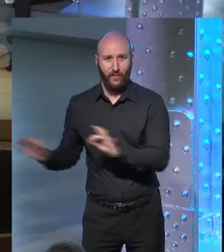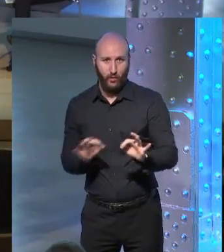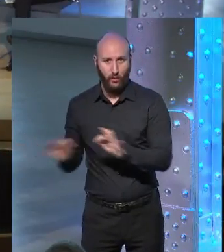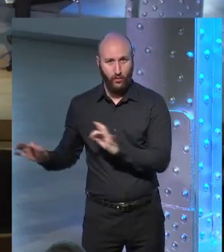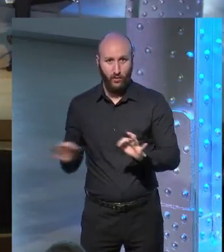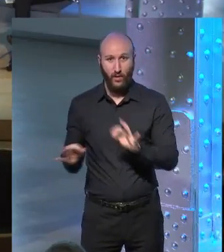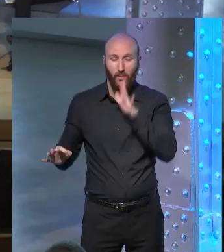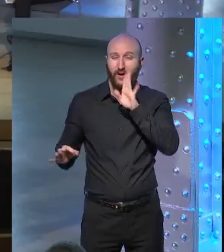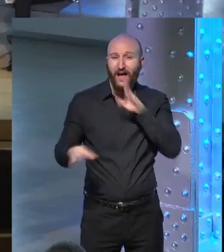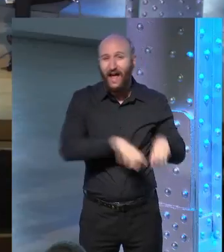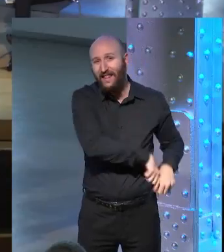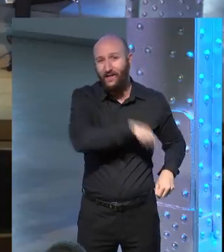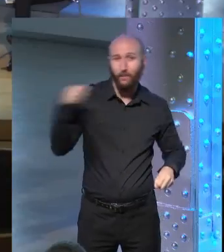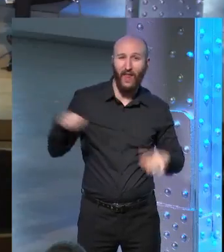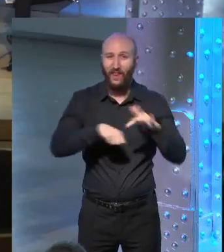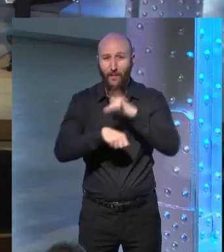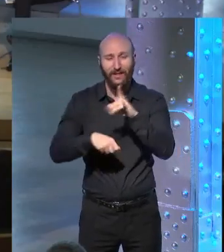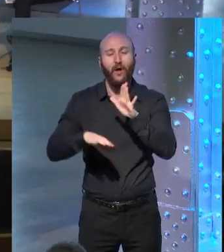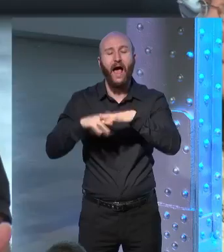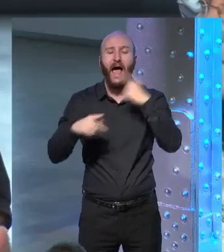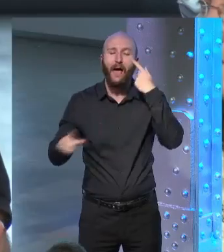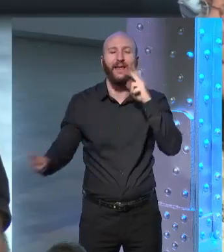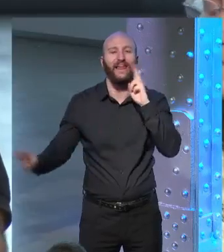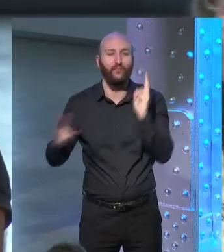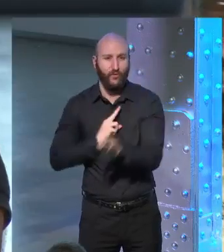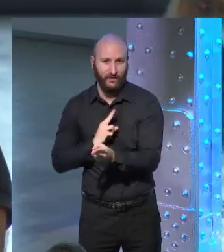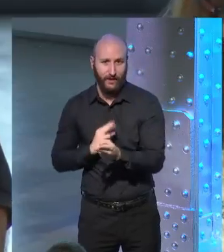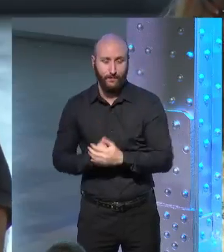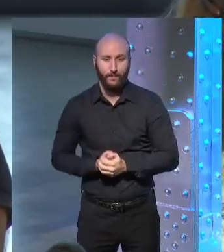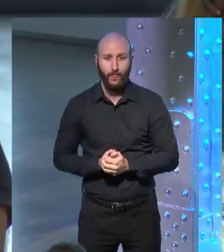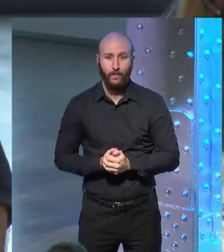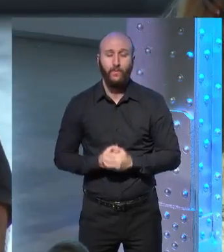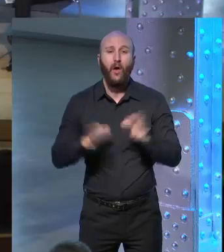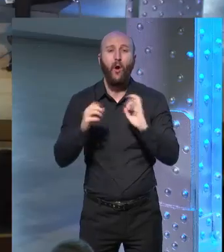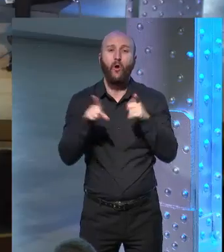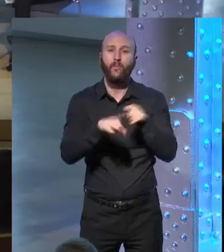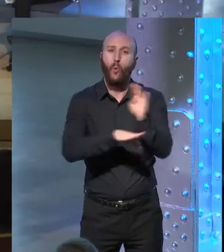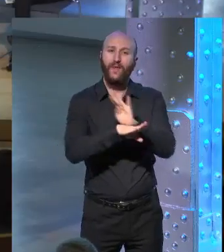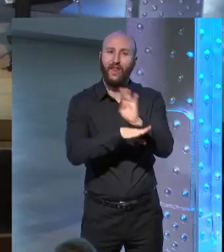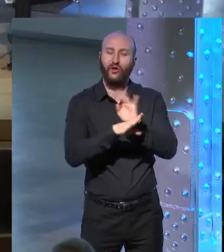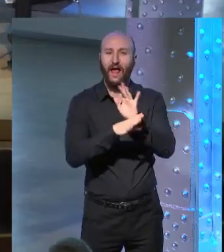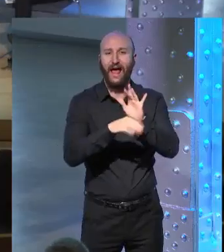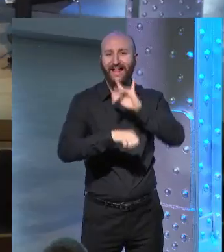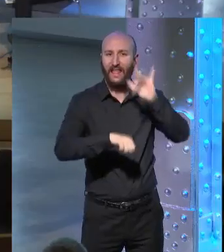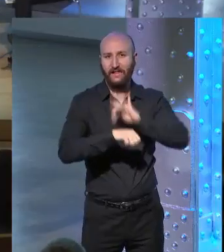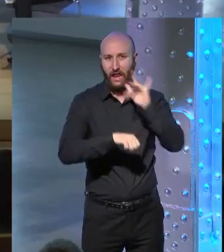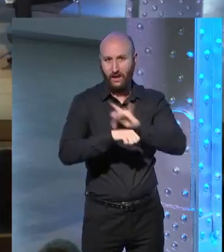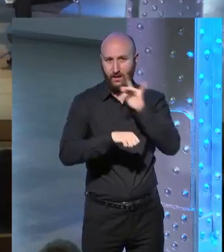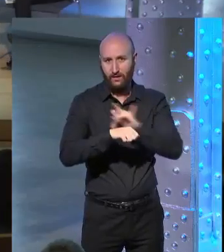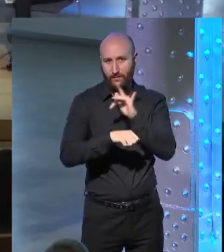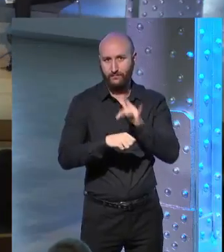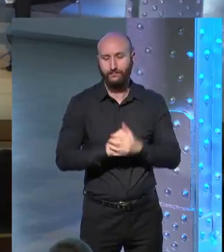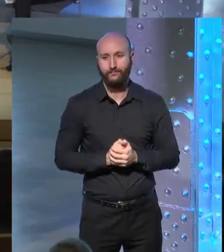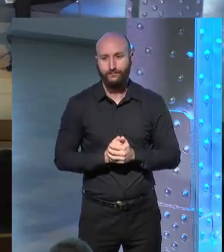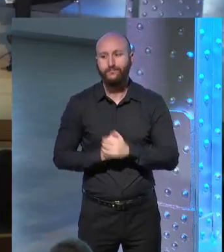la espada de diamantes, pero a dar la respuesta. Sí. Vamos a ver qué pasa con eso. Sí, no utilizarlo de niñera tecnológica, entiendo, claro, ¿no? Que vas a ese